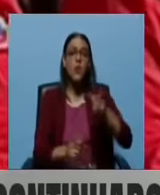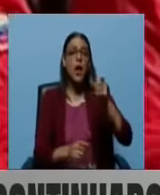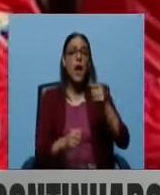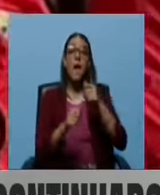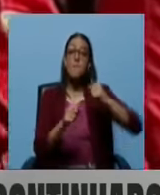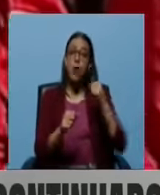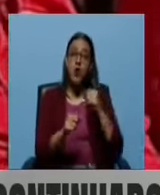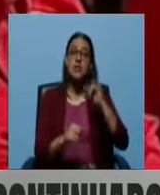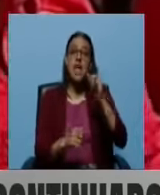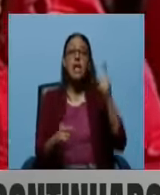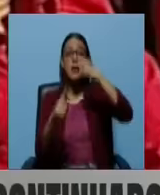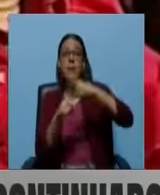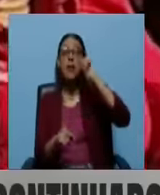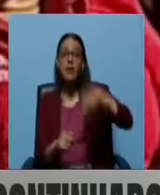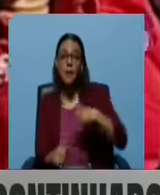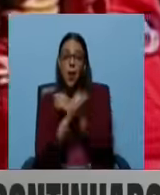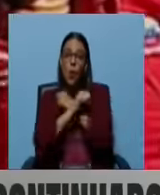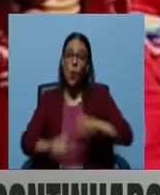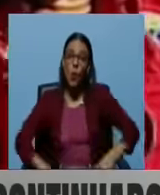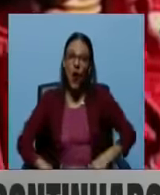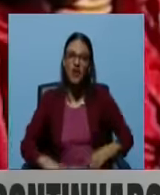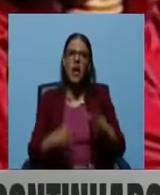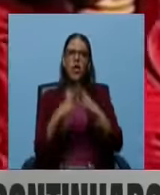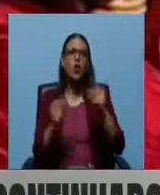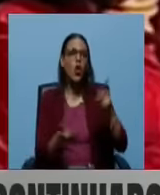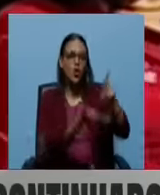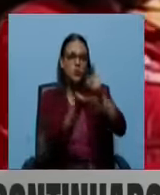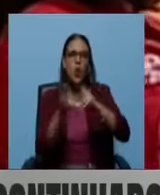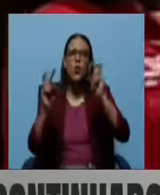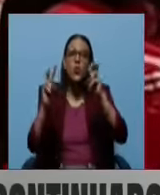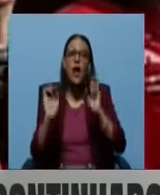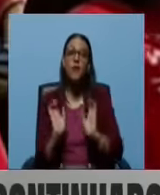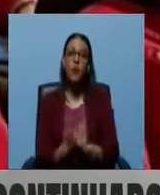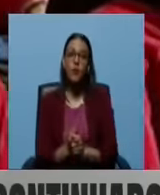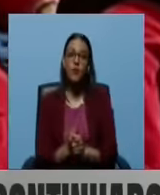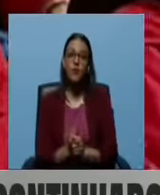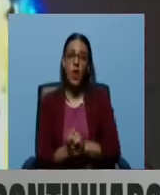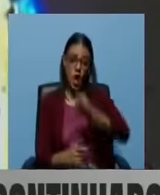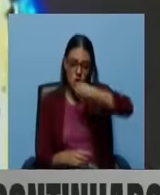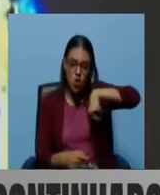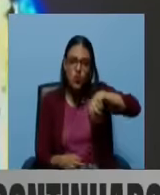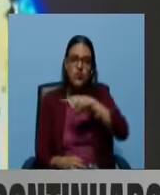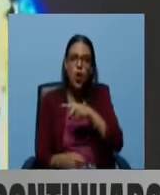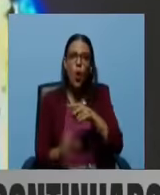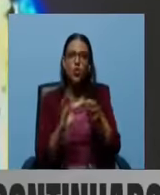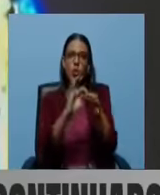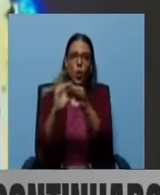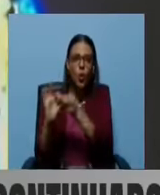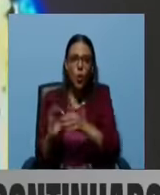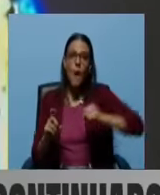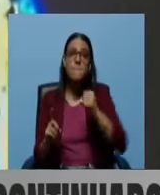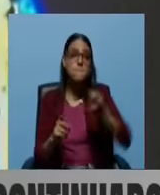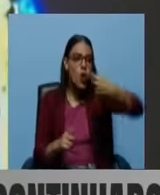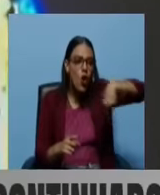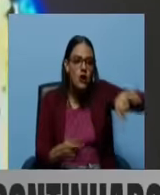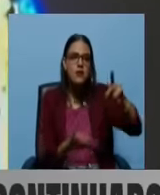cívico-militar-policial? A los nuevos invitados, que somos nosotros, a los policías, pues.